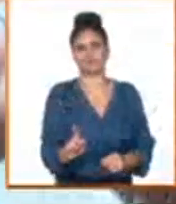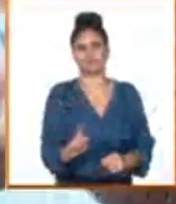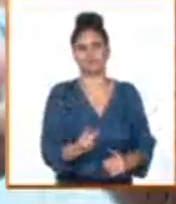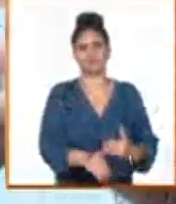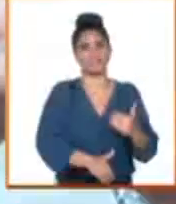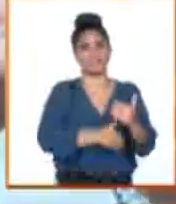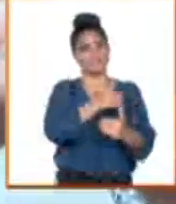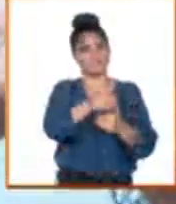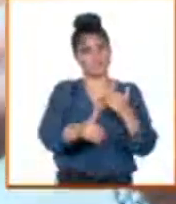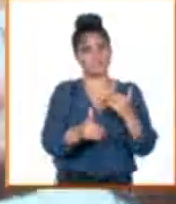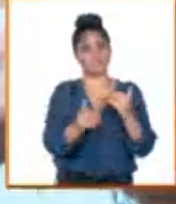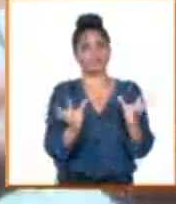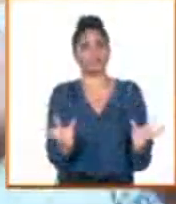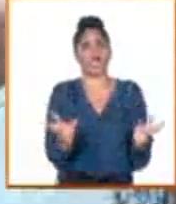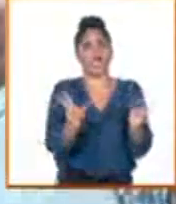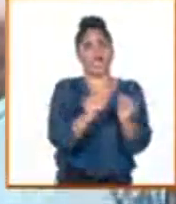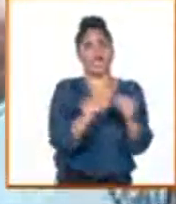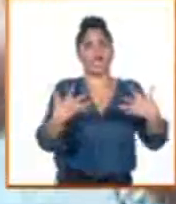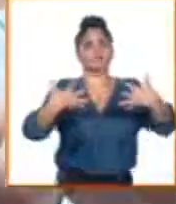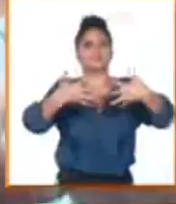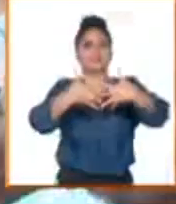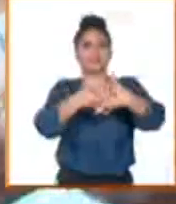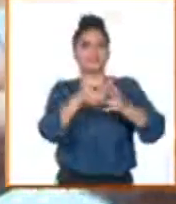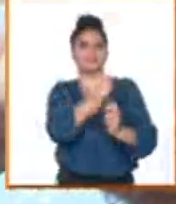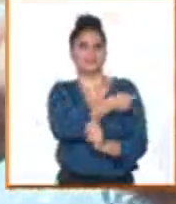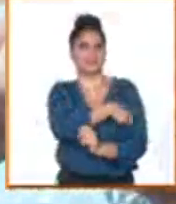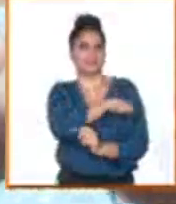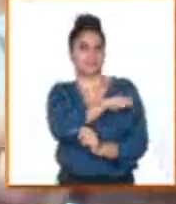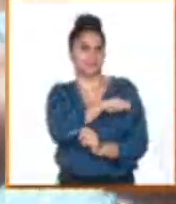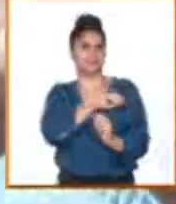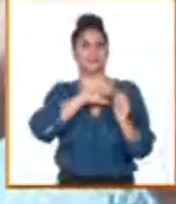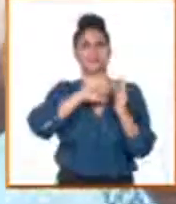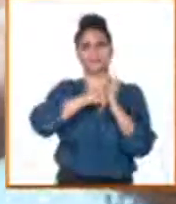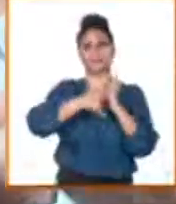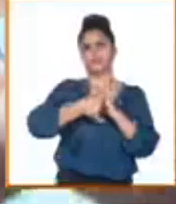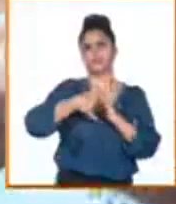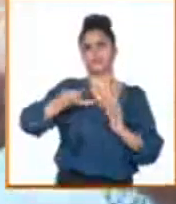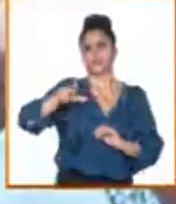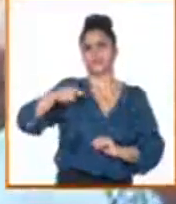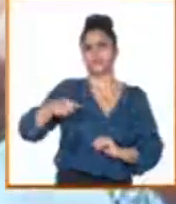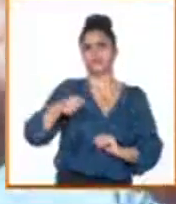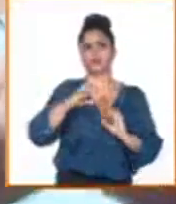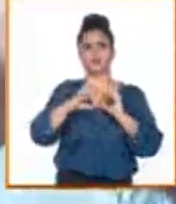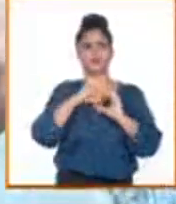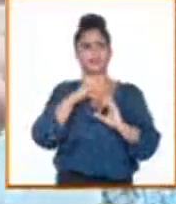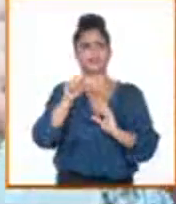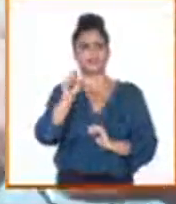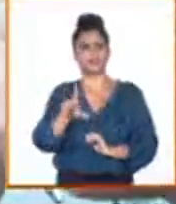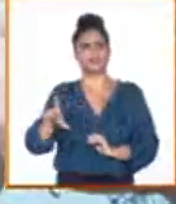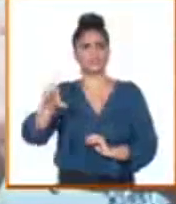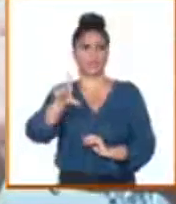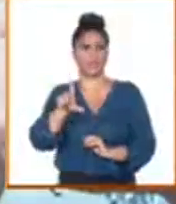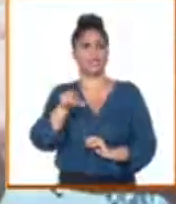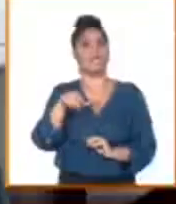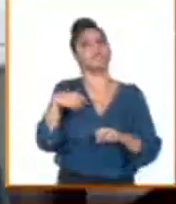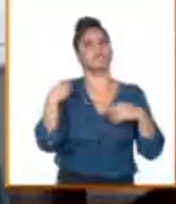nuestro proyecto de ley de comunicación social se inscribe en lo mejor de la tradición comunicológica latinoamericana. Creo